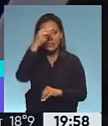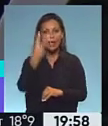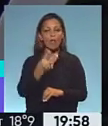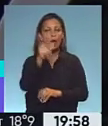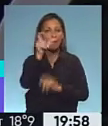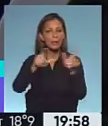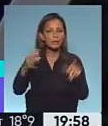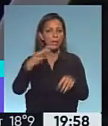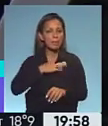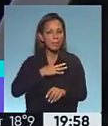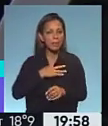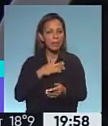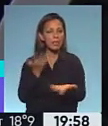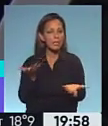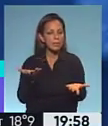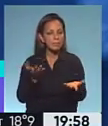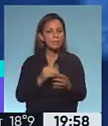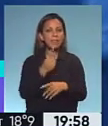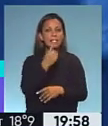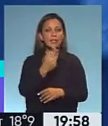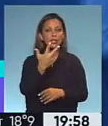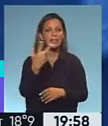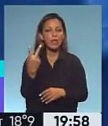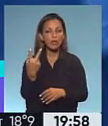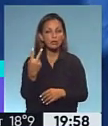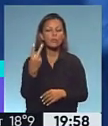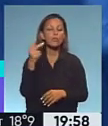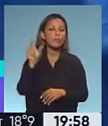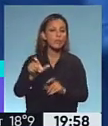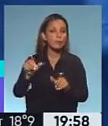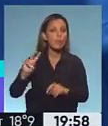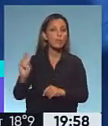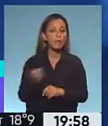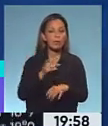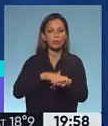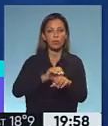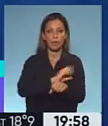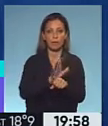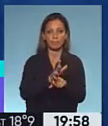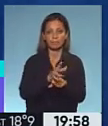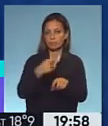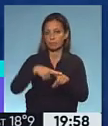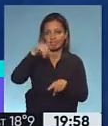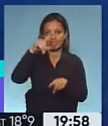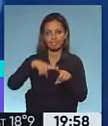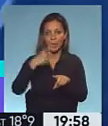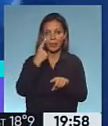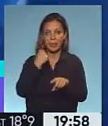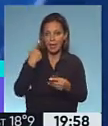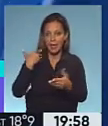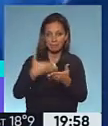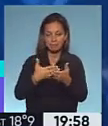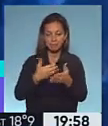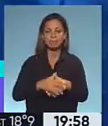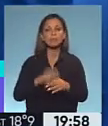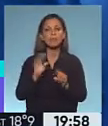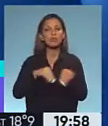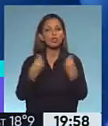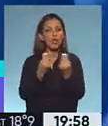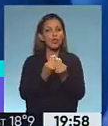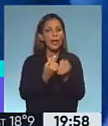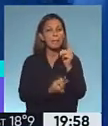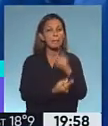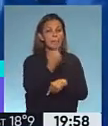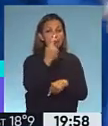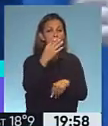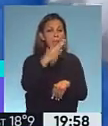15.262 nuevos contagios y 132 muertes por coronavirus en las últimas 24 horas. El total de contagiados desde